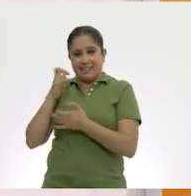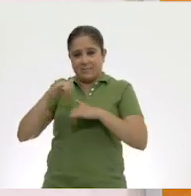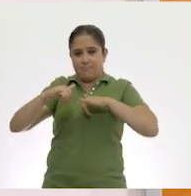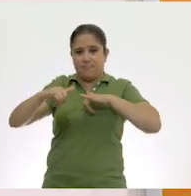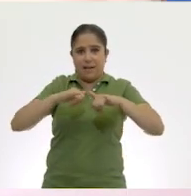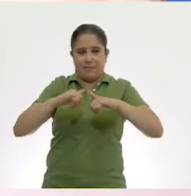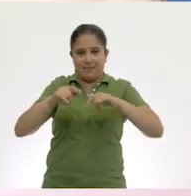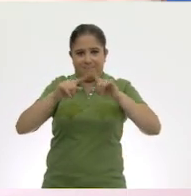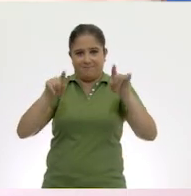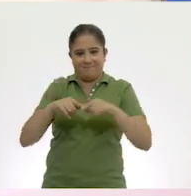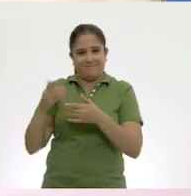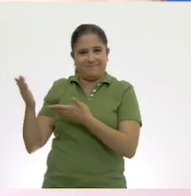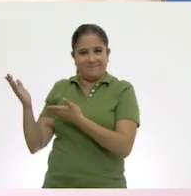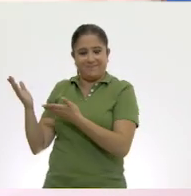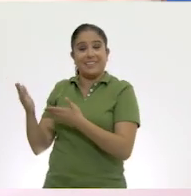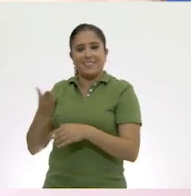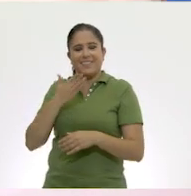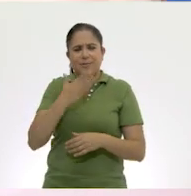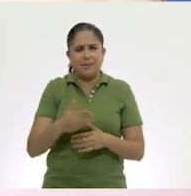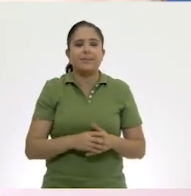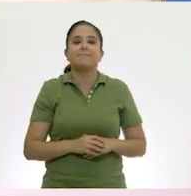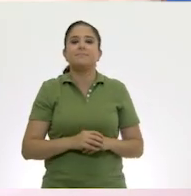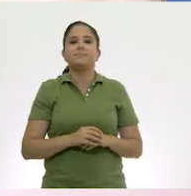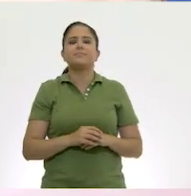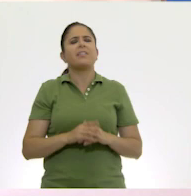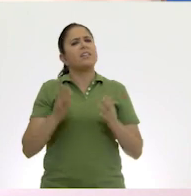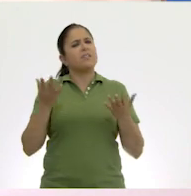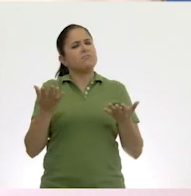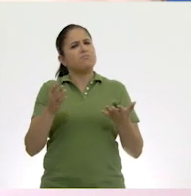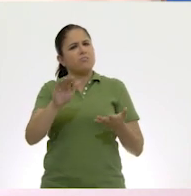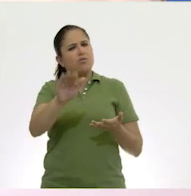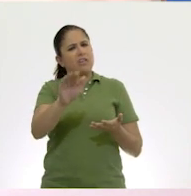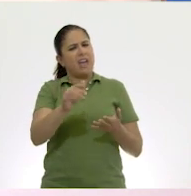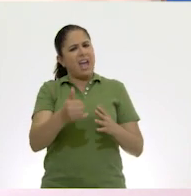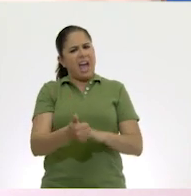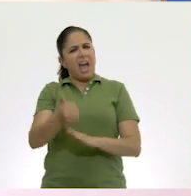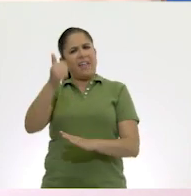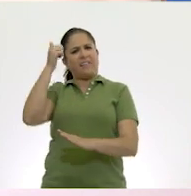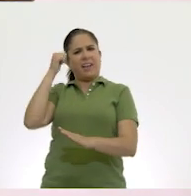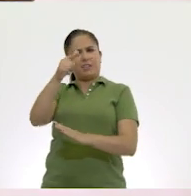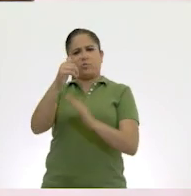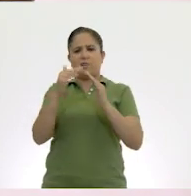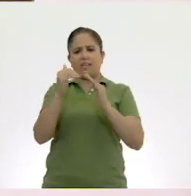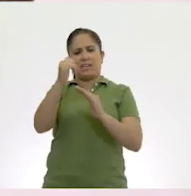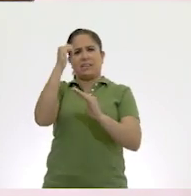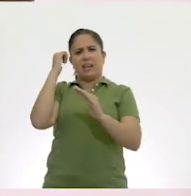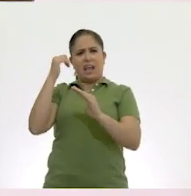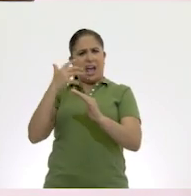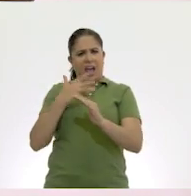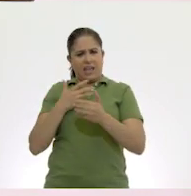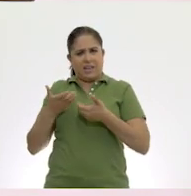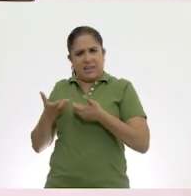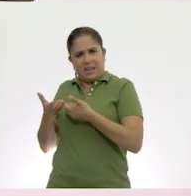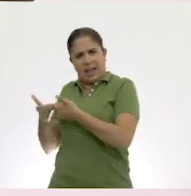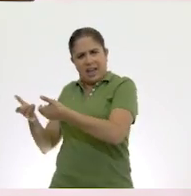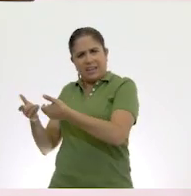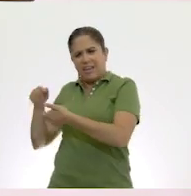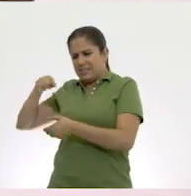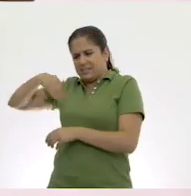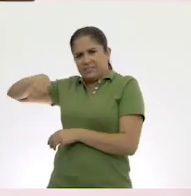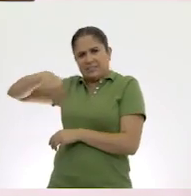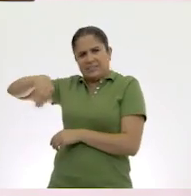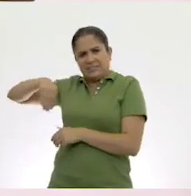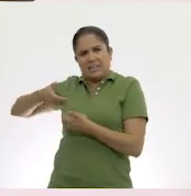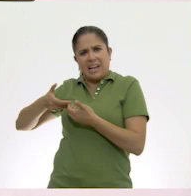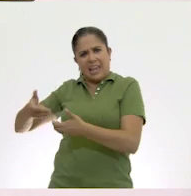tu croquis sí sí muy bien oye pero atrás de tu casa hay otra calle sí que hay en esa calle